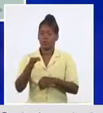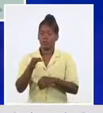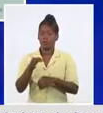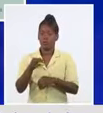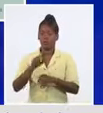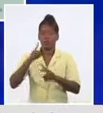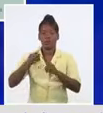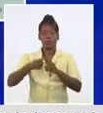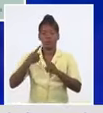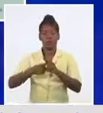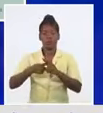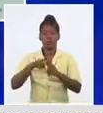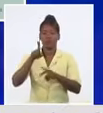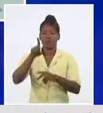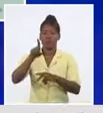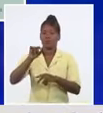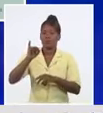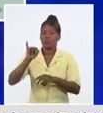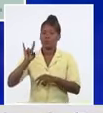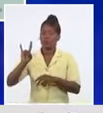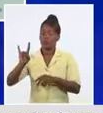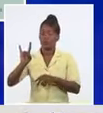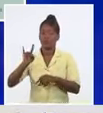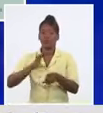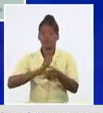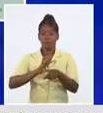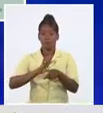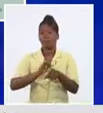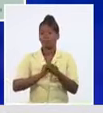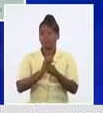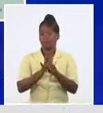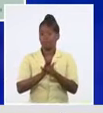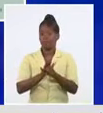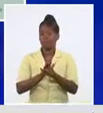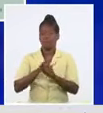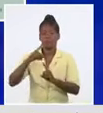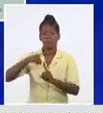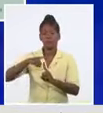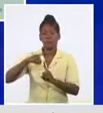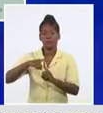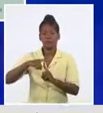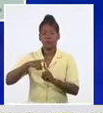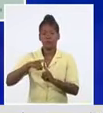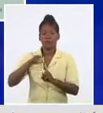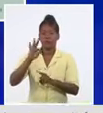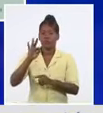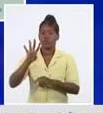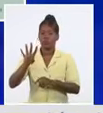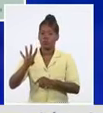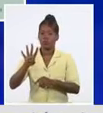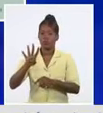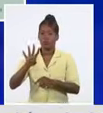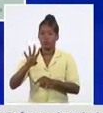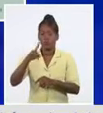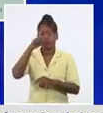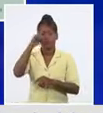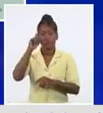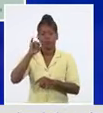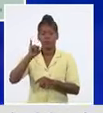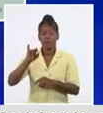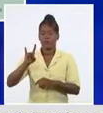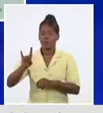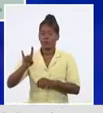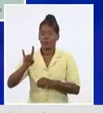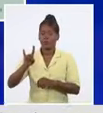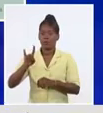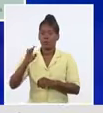confirma 169 enfermos de COVID-19, Trinidad 84, Santi Espíritu 69,